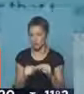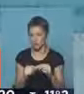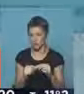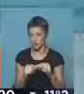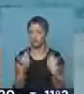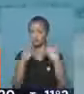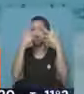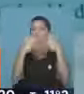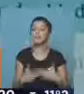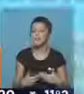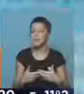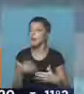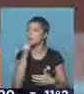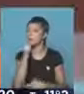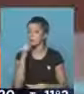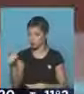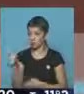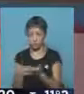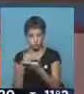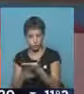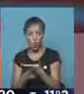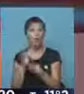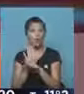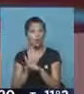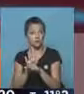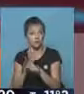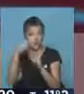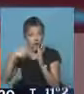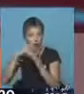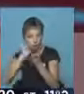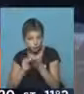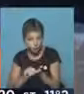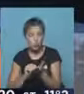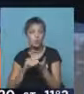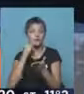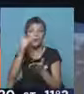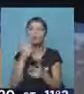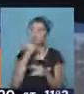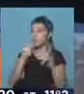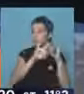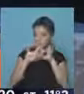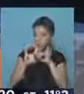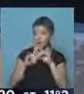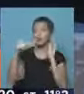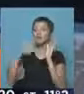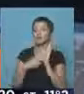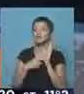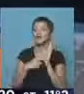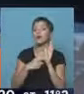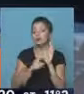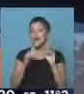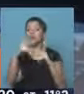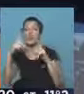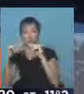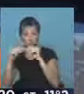las tablas, como si fuera tu libreta de tu guía de teléfono, donde dice www.lanacion.com.ar es este número. Esos